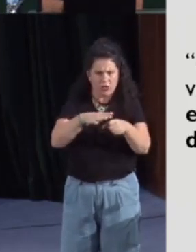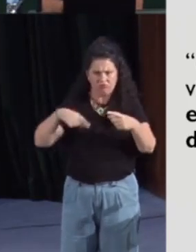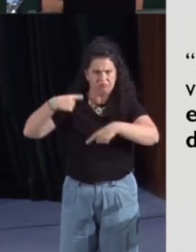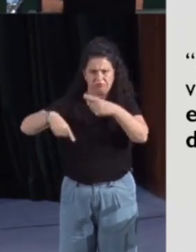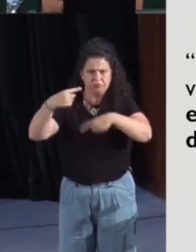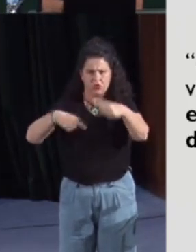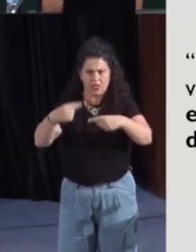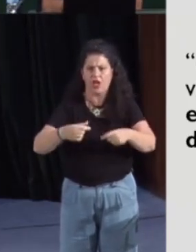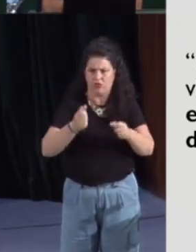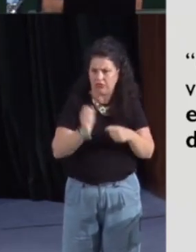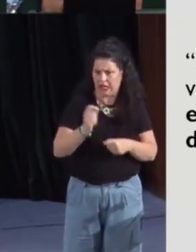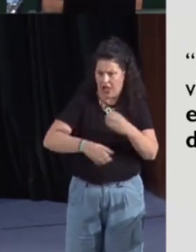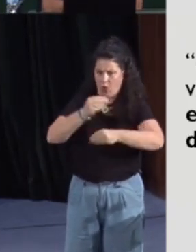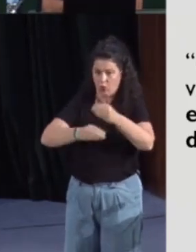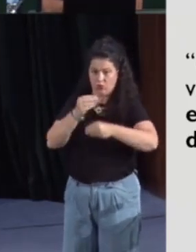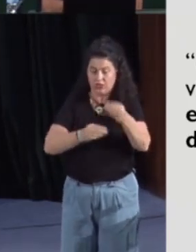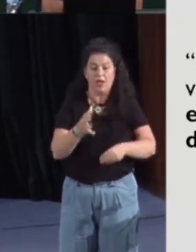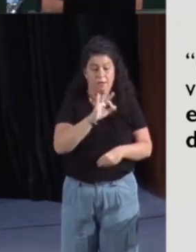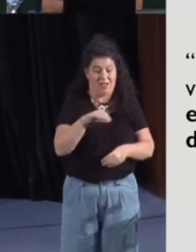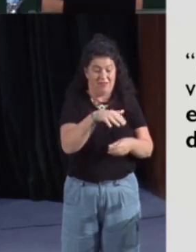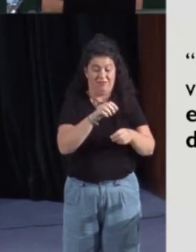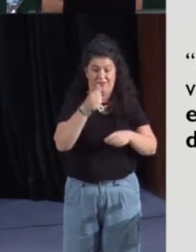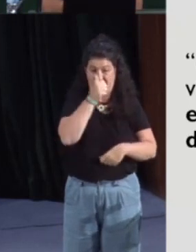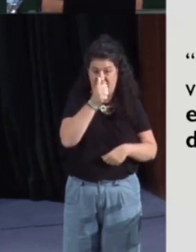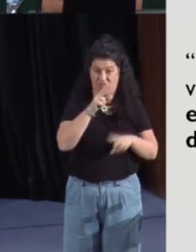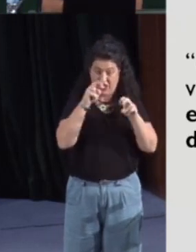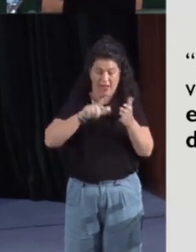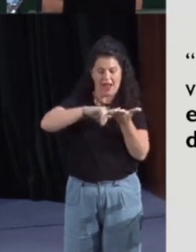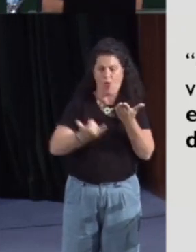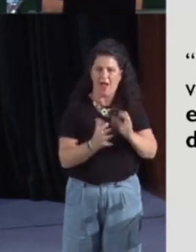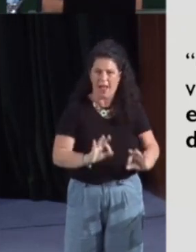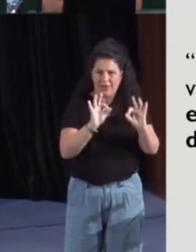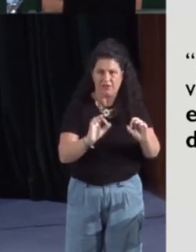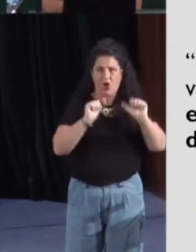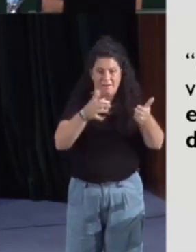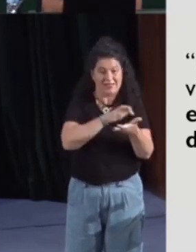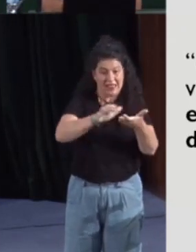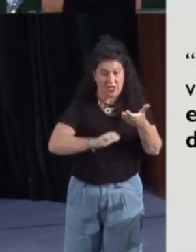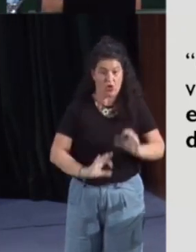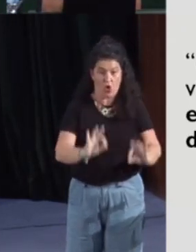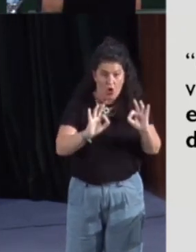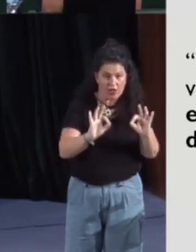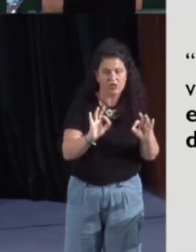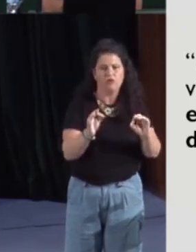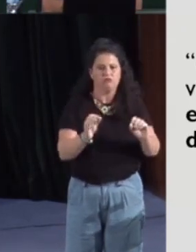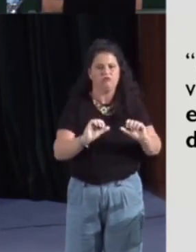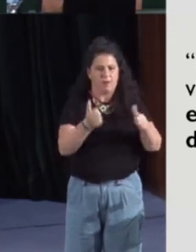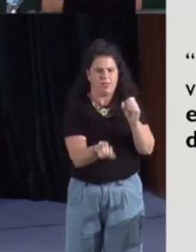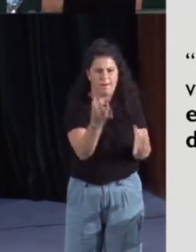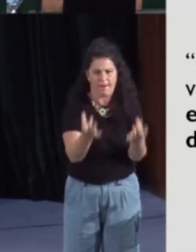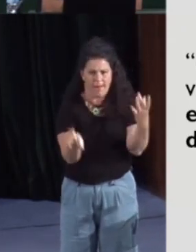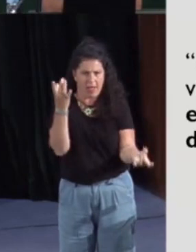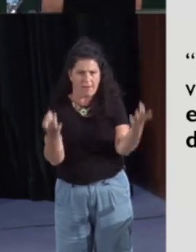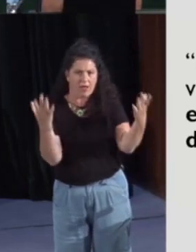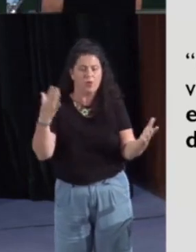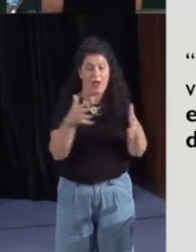muchos textos que son científico-tecnológicos y también textos humanísticos, ¿no? Dentro de todos esos textos hay un